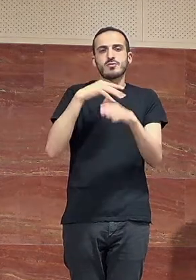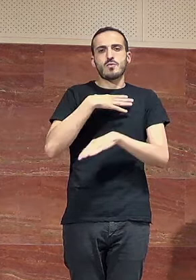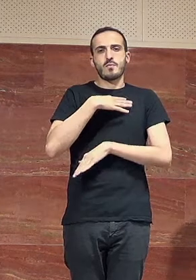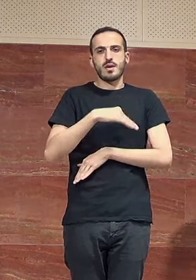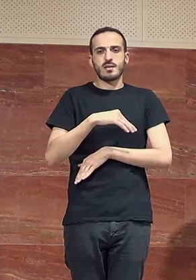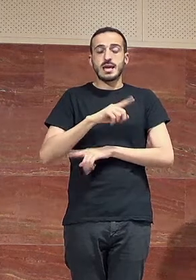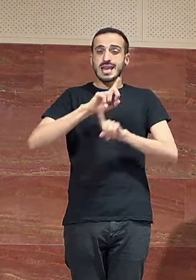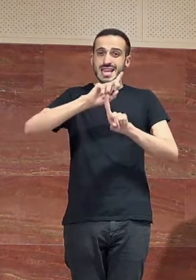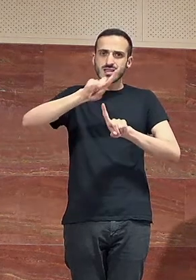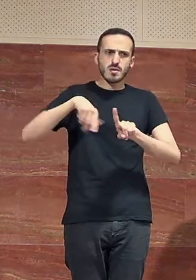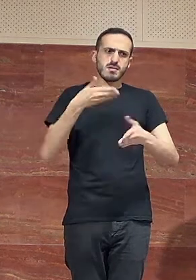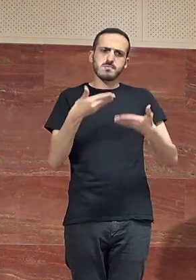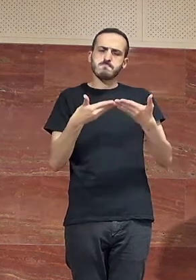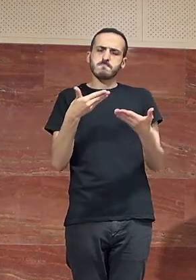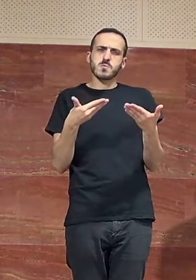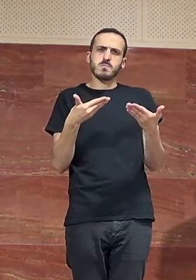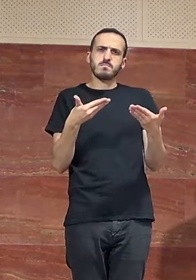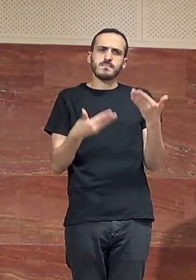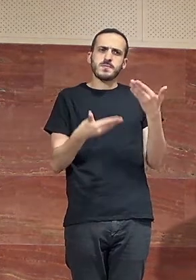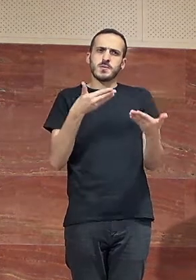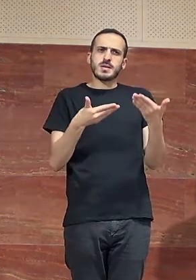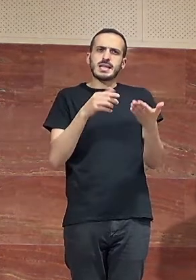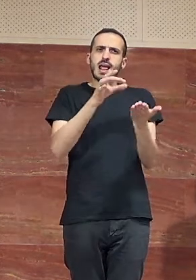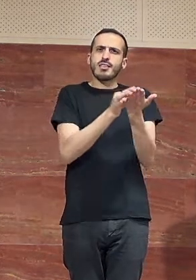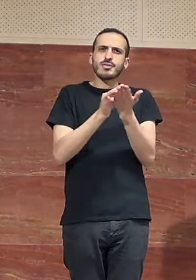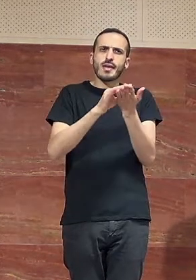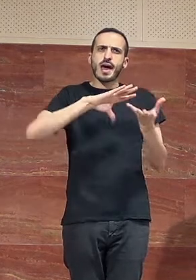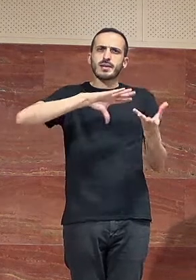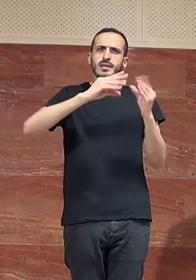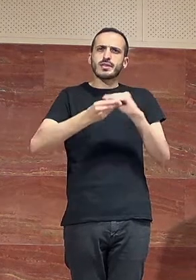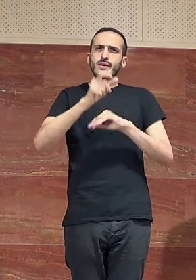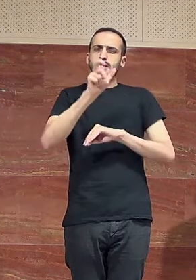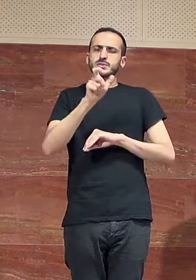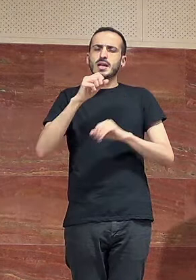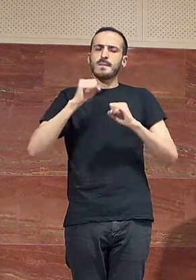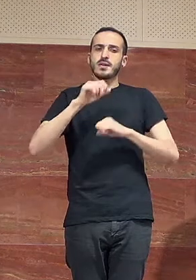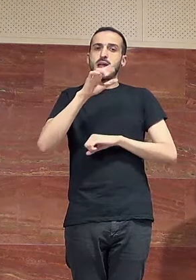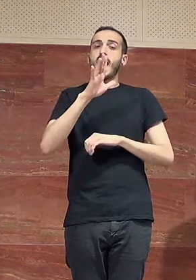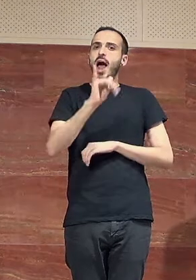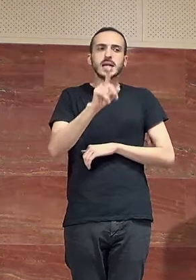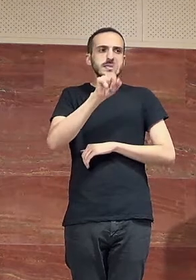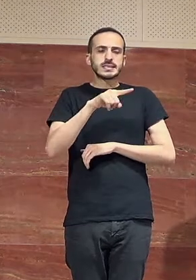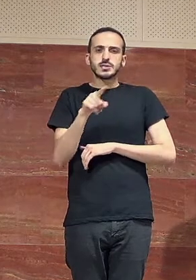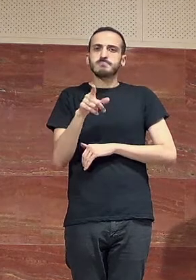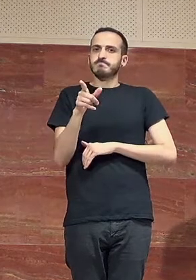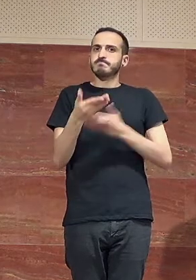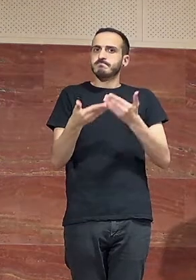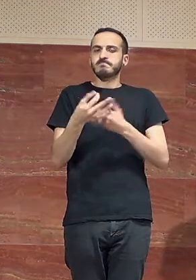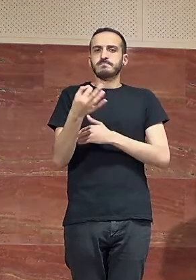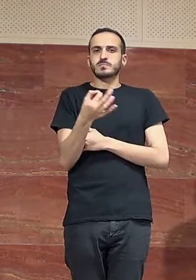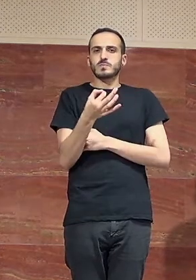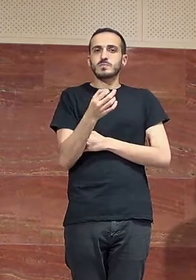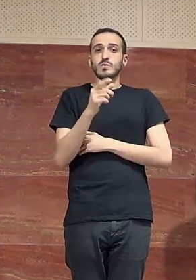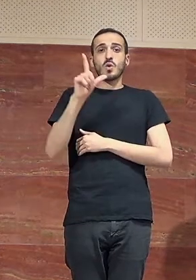evaluar inicialmente la adaptación de la ciudad a esas personas mayores. Lo que nos ha mostrado José Luis es la